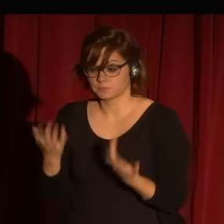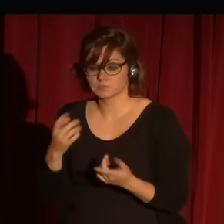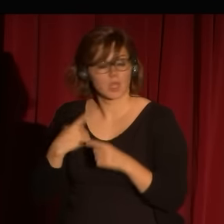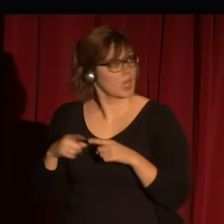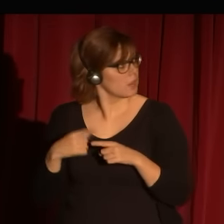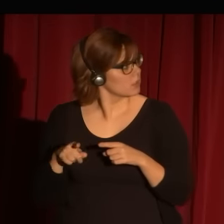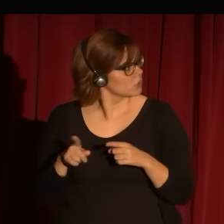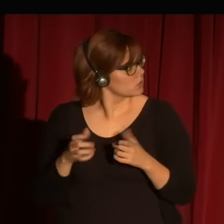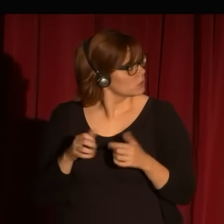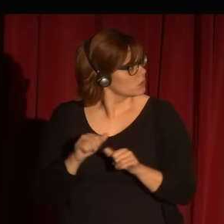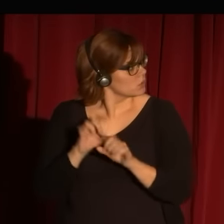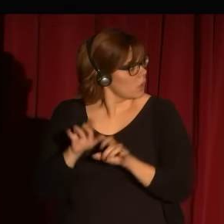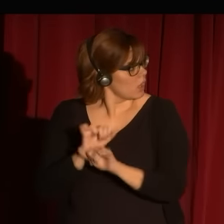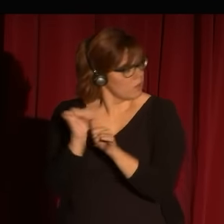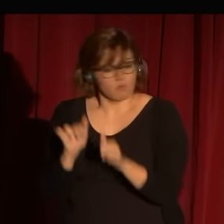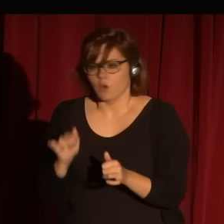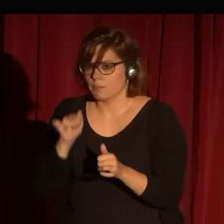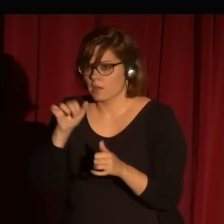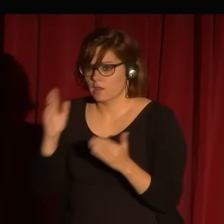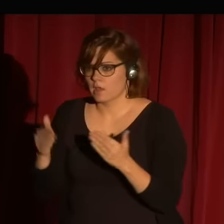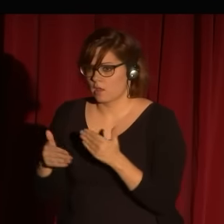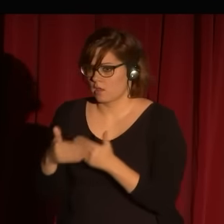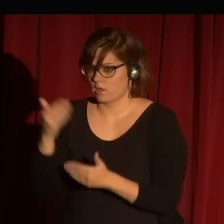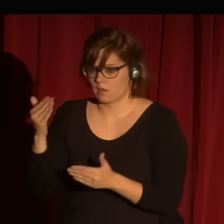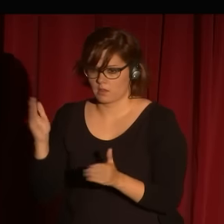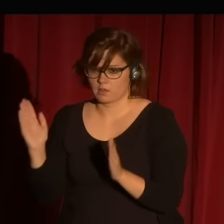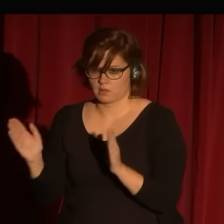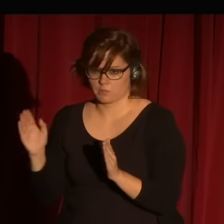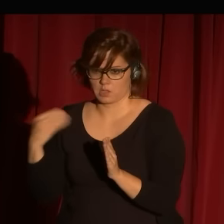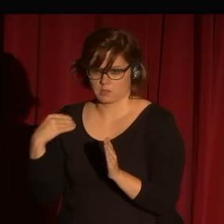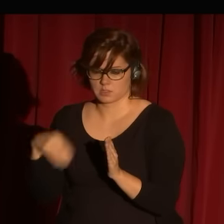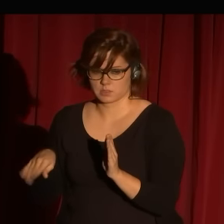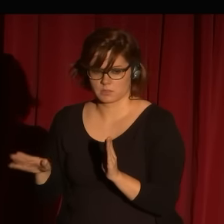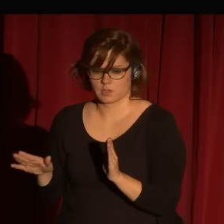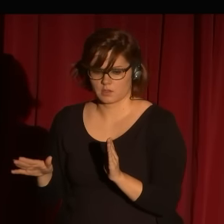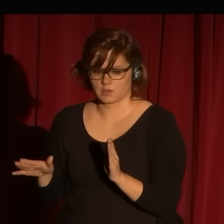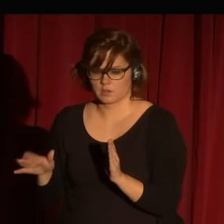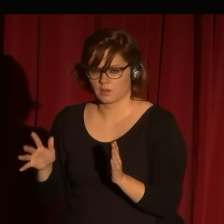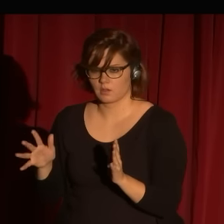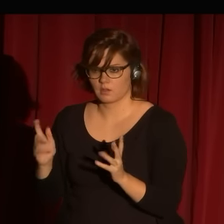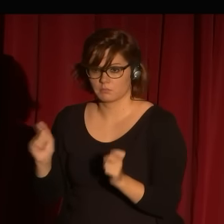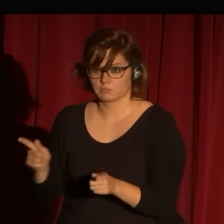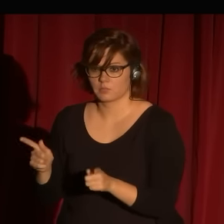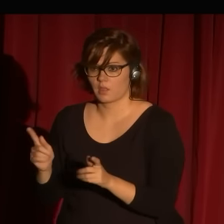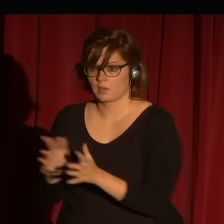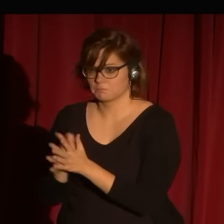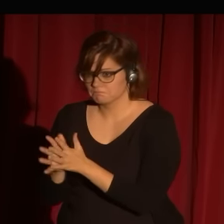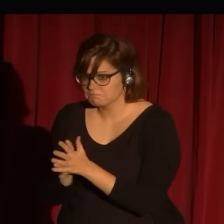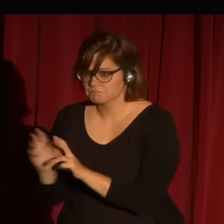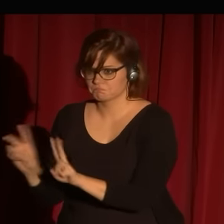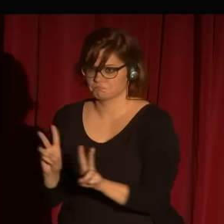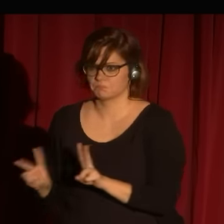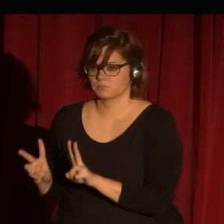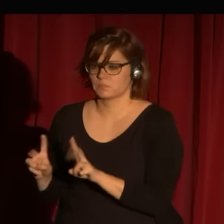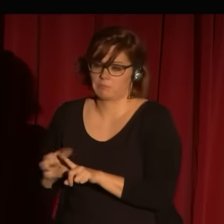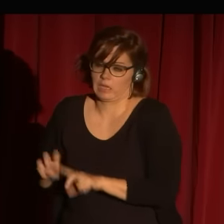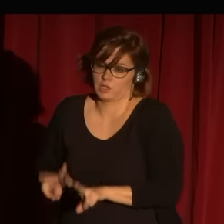estos como la manera que tiene un pintor contemporáneo de de de animar de animar el cuadro de darle vida de crear un